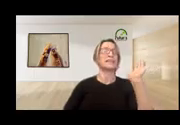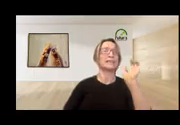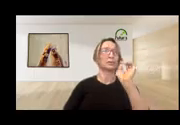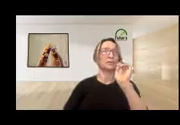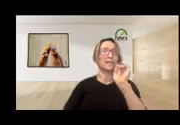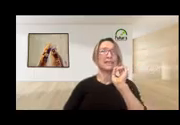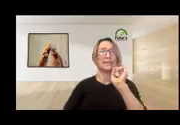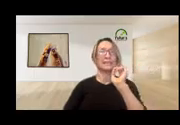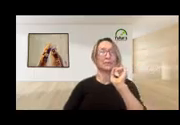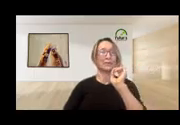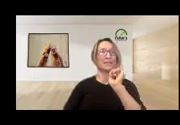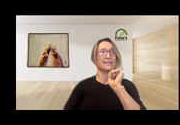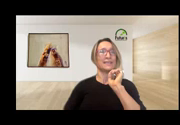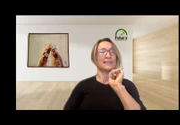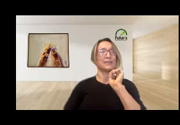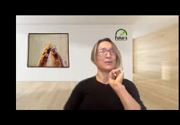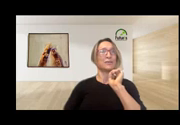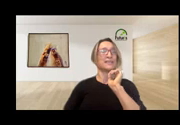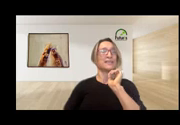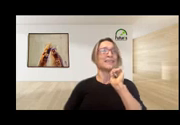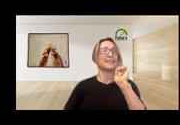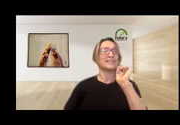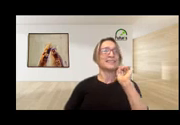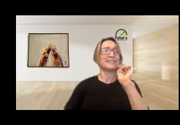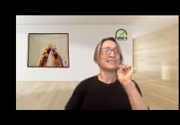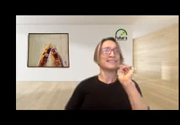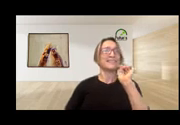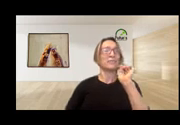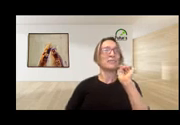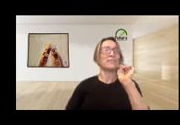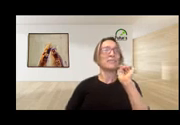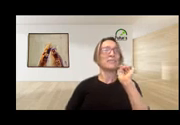río Caliente. Entonces aquí las personas de Orosi